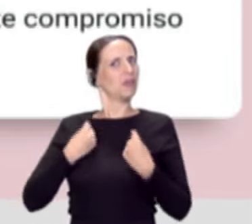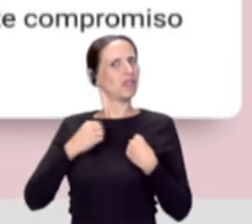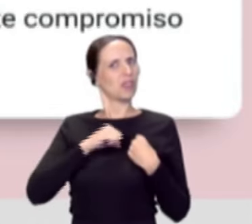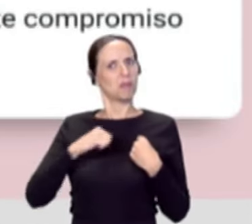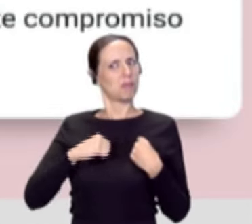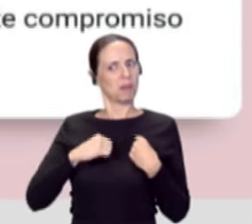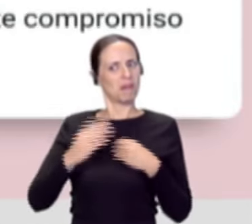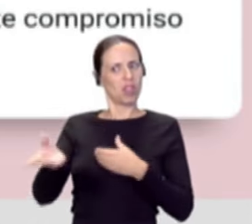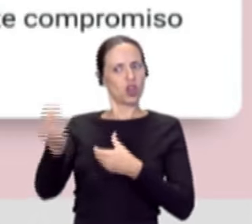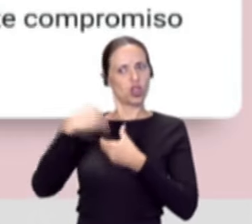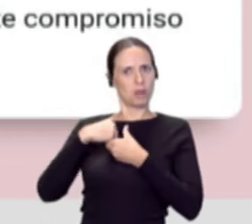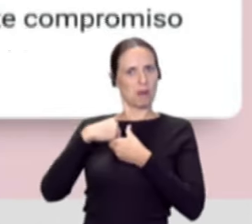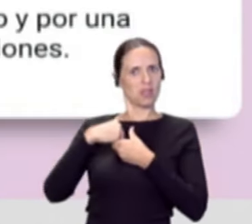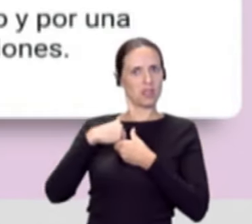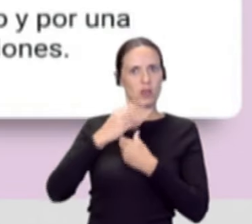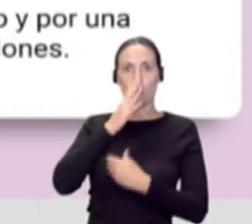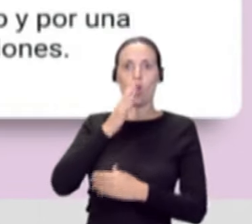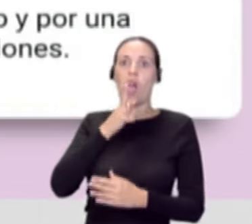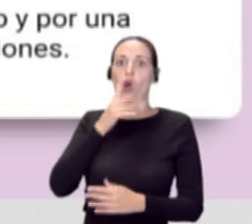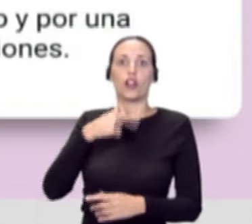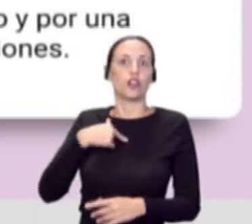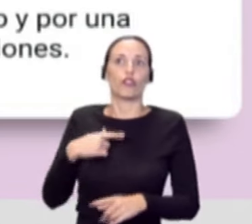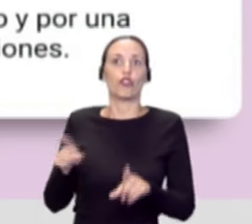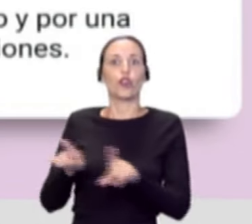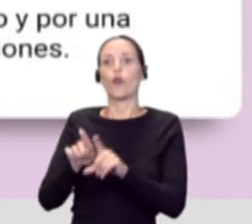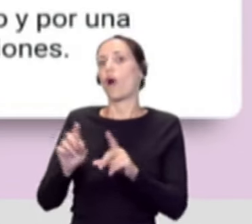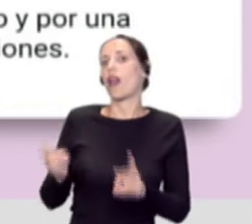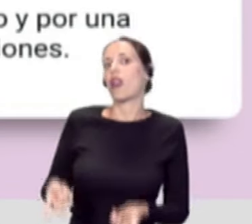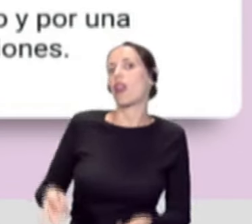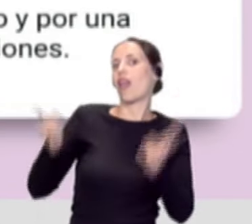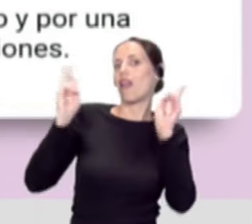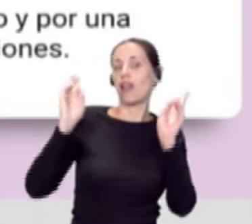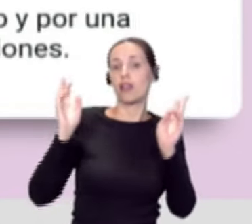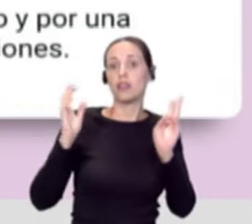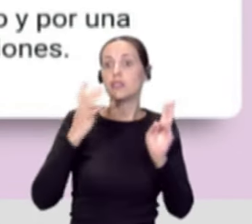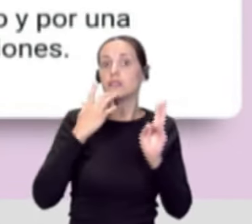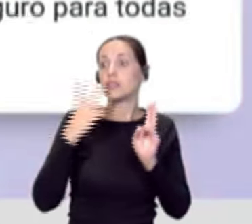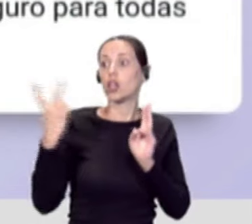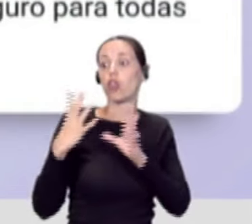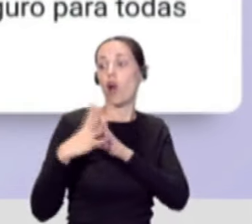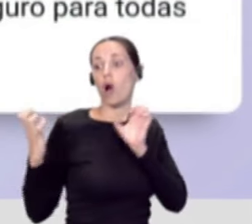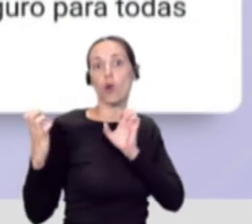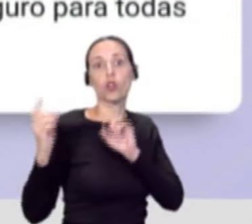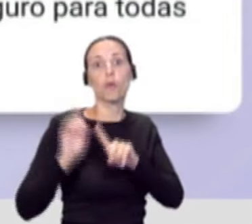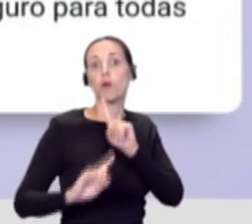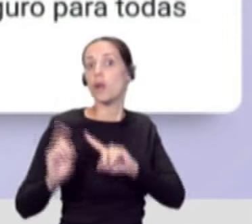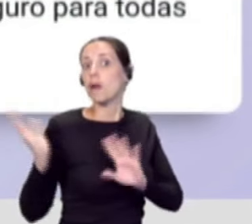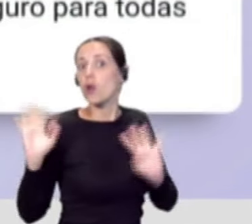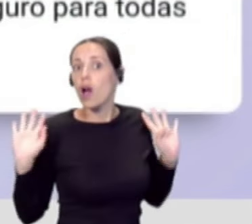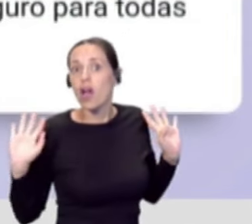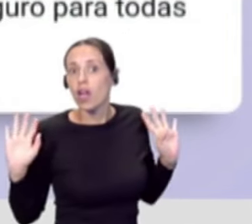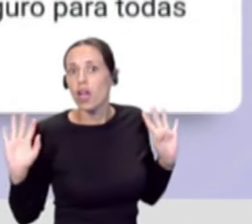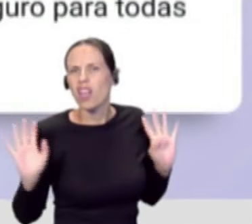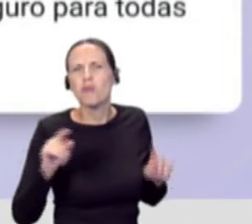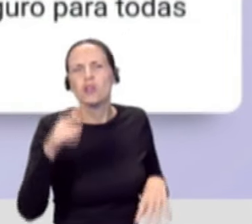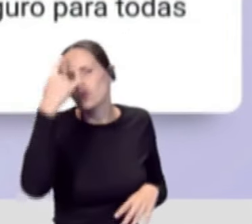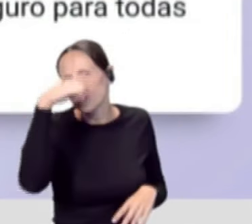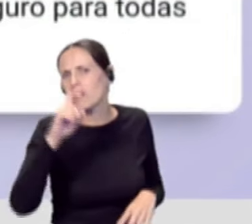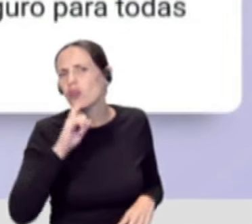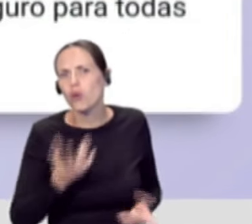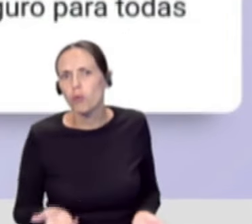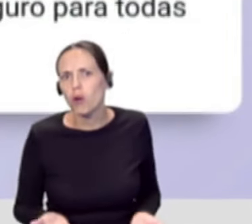mismo estoy en un momento pichabrava. Y a lo mejor si todo es consentido, pues no hay problema. Pero claro, ¿cómo llegas tú a saber todas estas cosas y